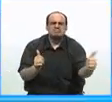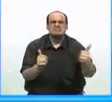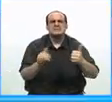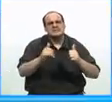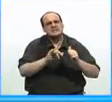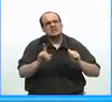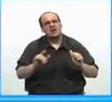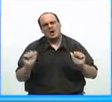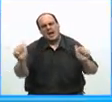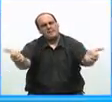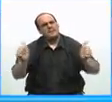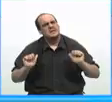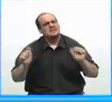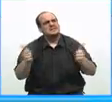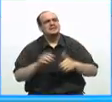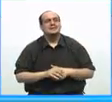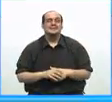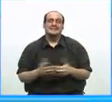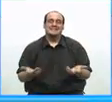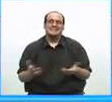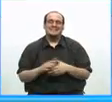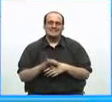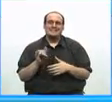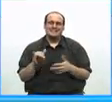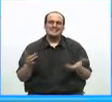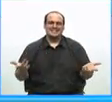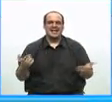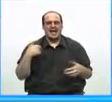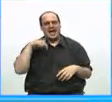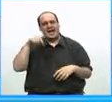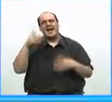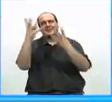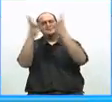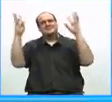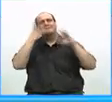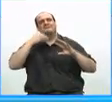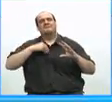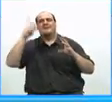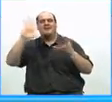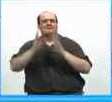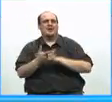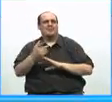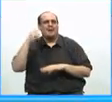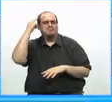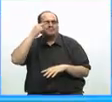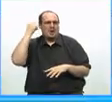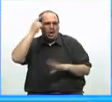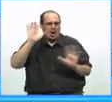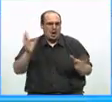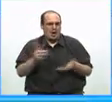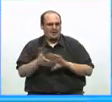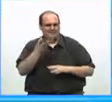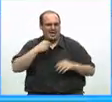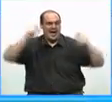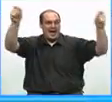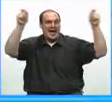es algo de acá del club que que varios hinchas están locos y y bueno lo lo hacen de esa manera o